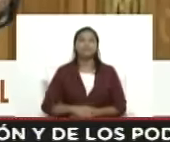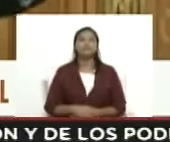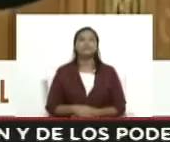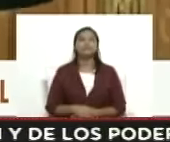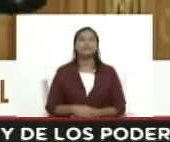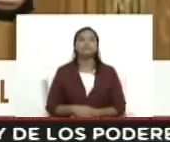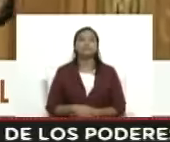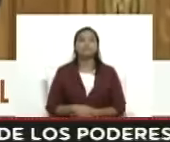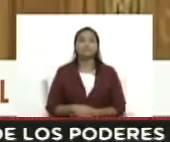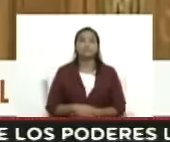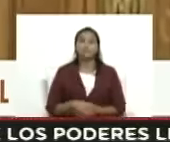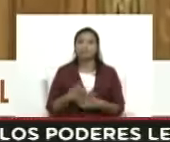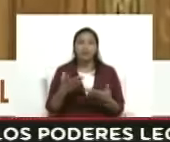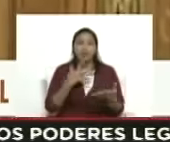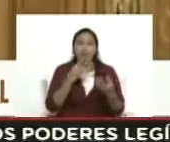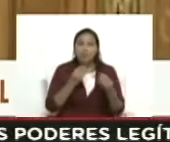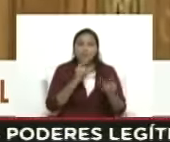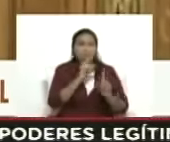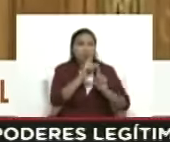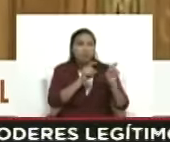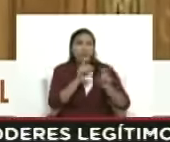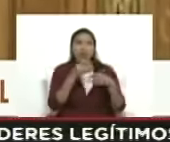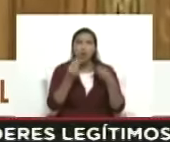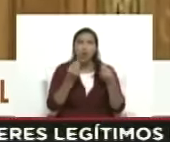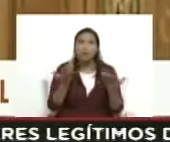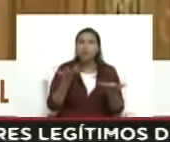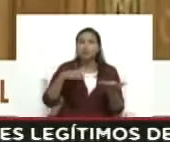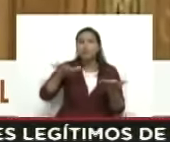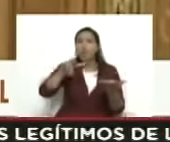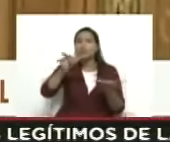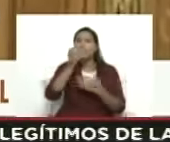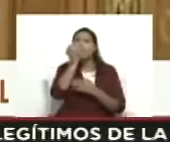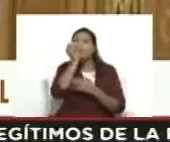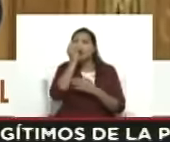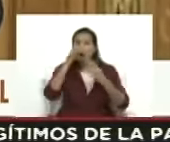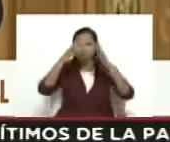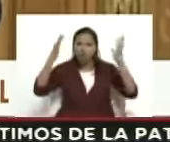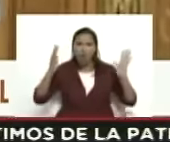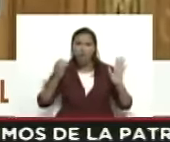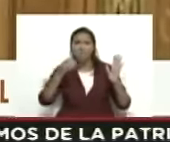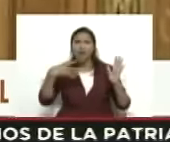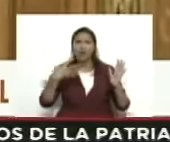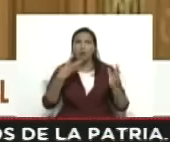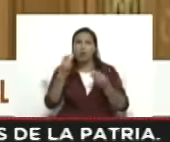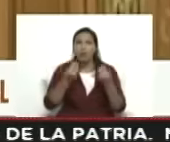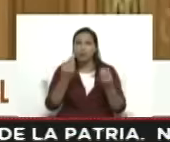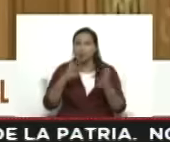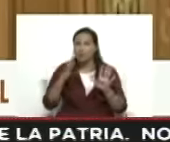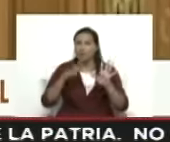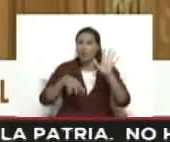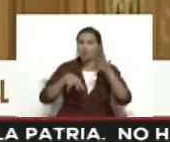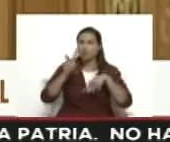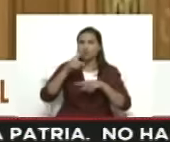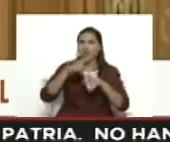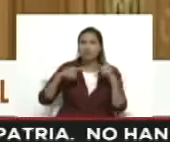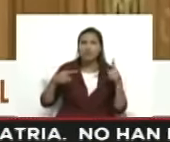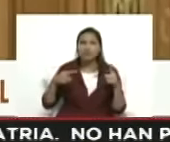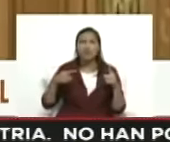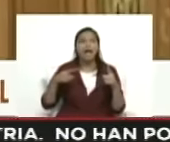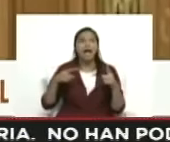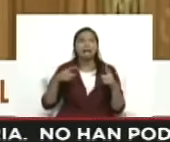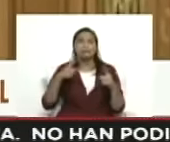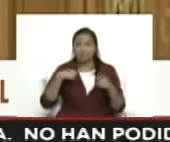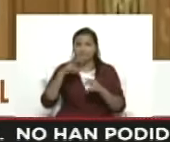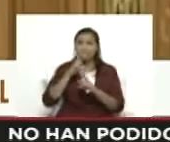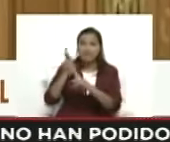para preguntarle cómo estaban las cosas en el palacio. Y me dice, acaban, como a las 12:30, acaban de